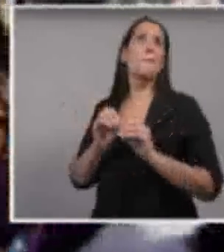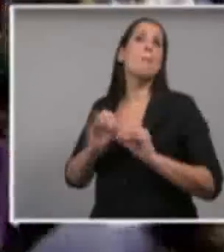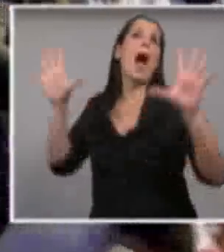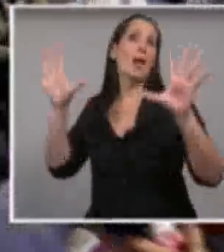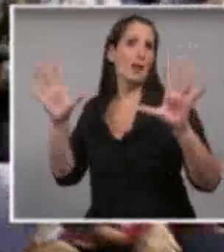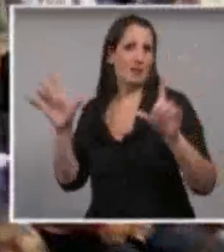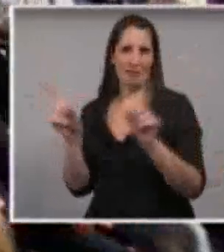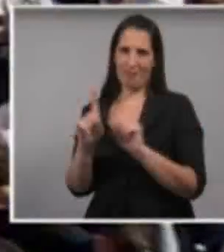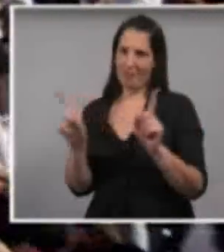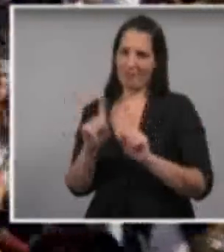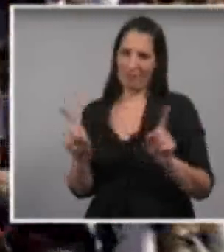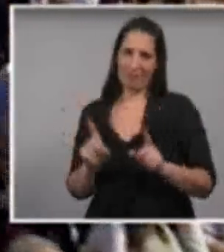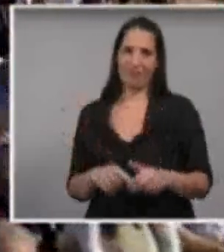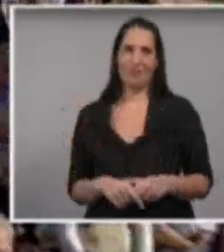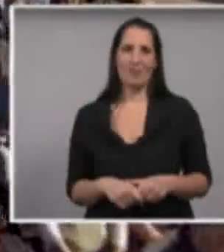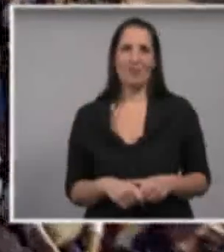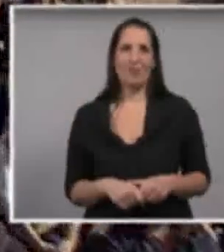Esto no es magia, argentinos.